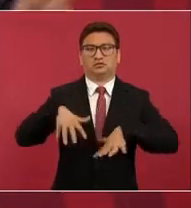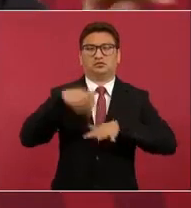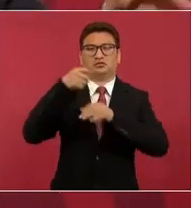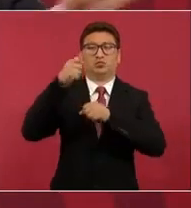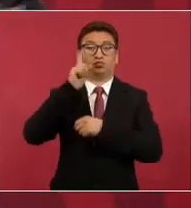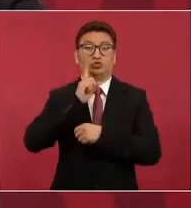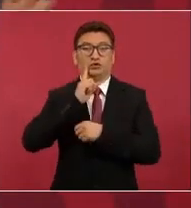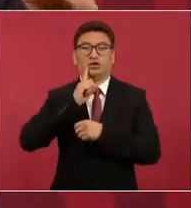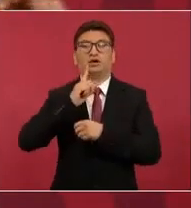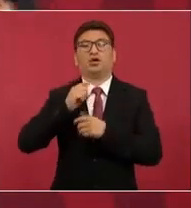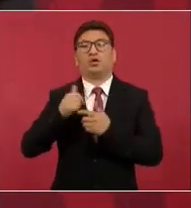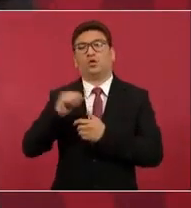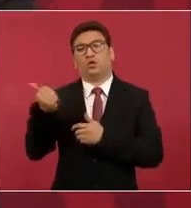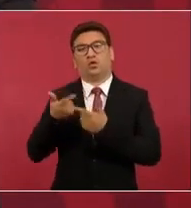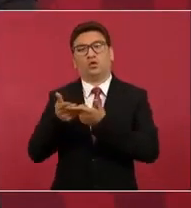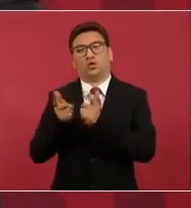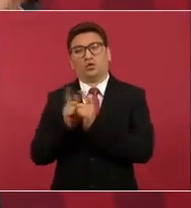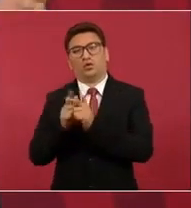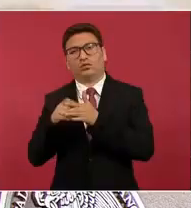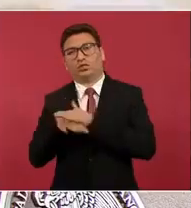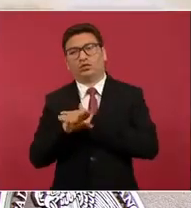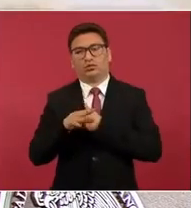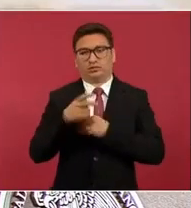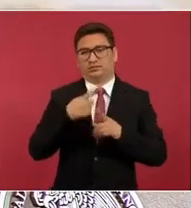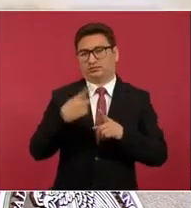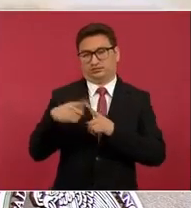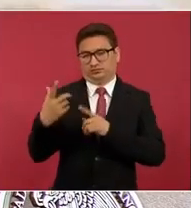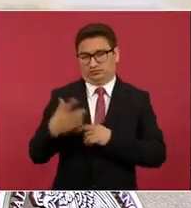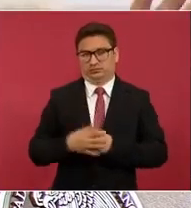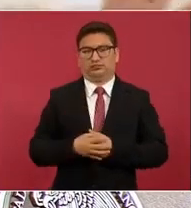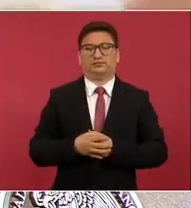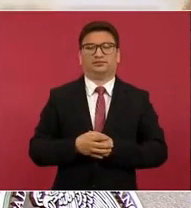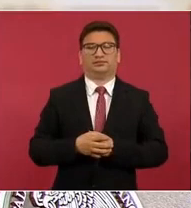movimiento feminista en general,